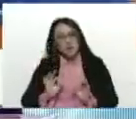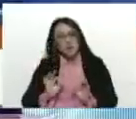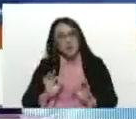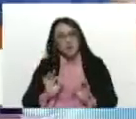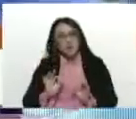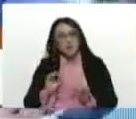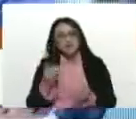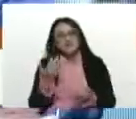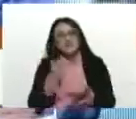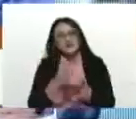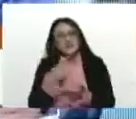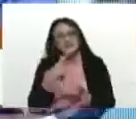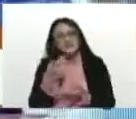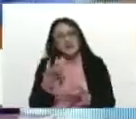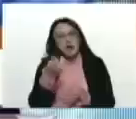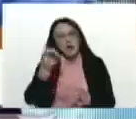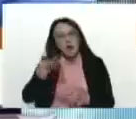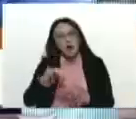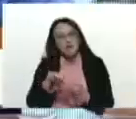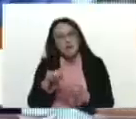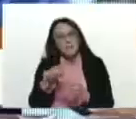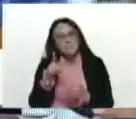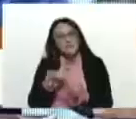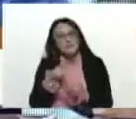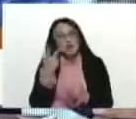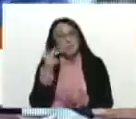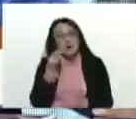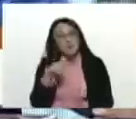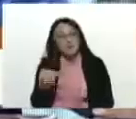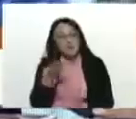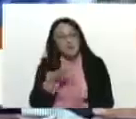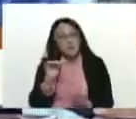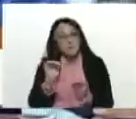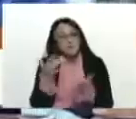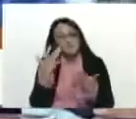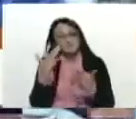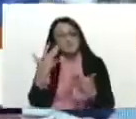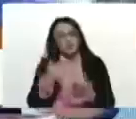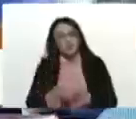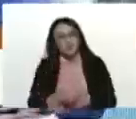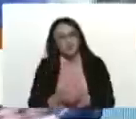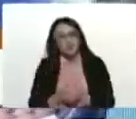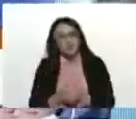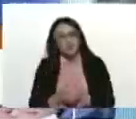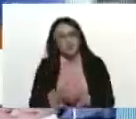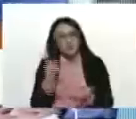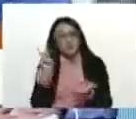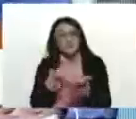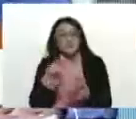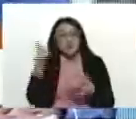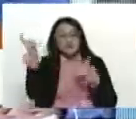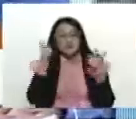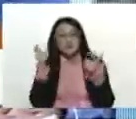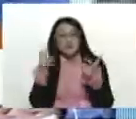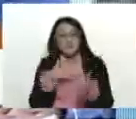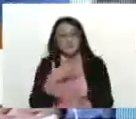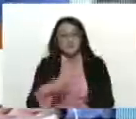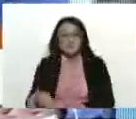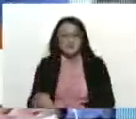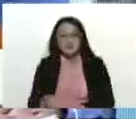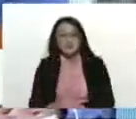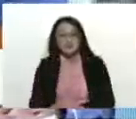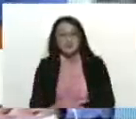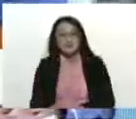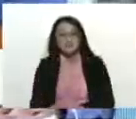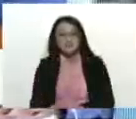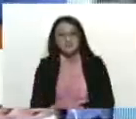de petróleo para el pueblo todo eso comenzó a verse cuando llegó el comandante Chávez a la presidencia